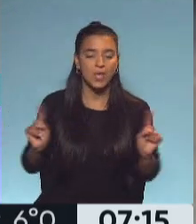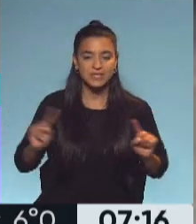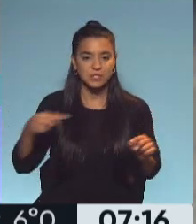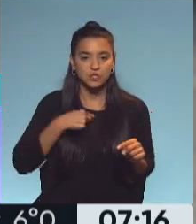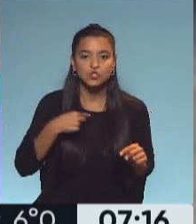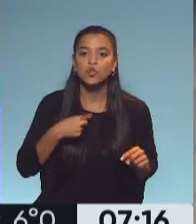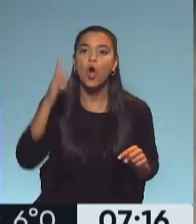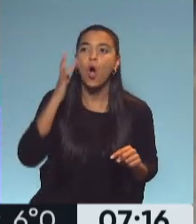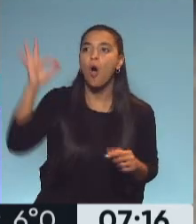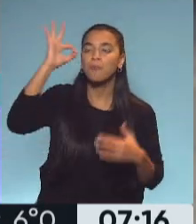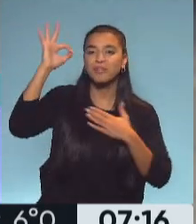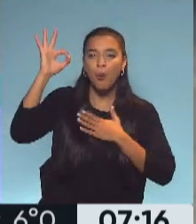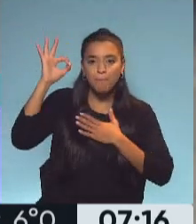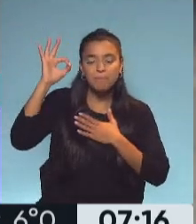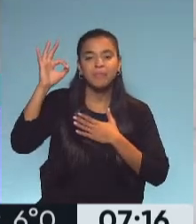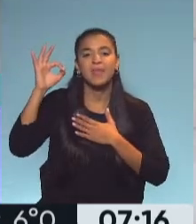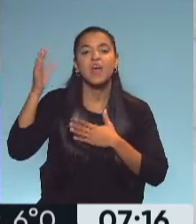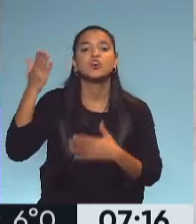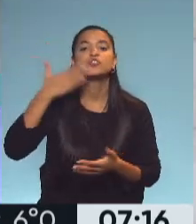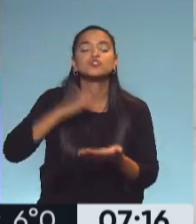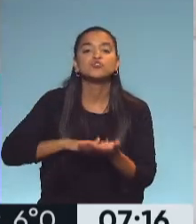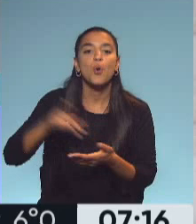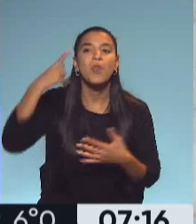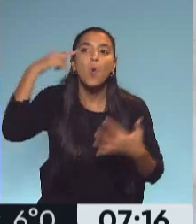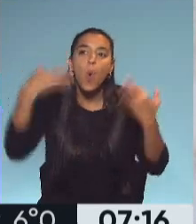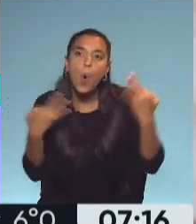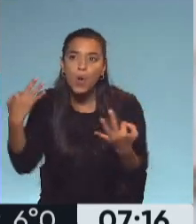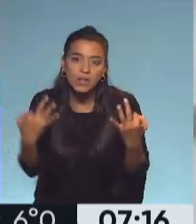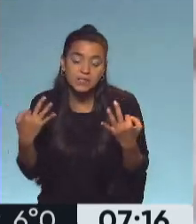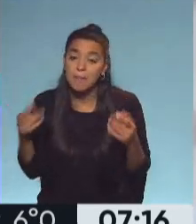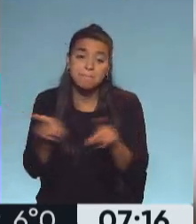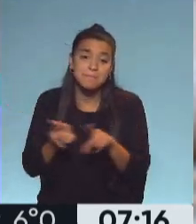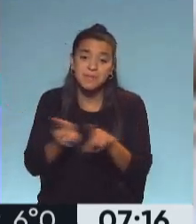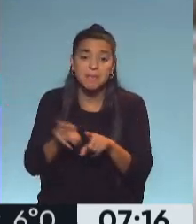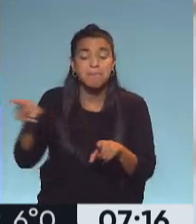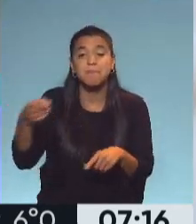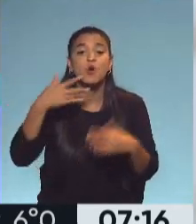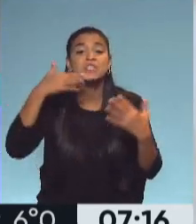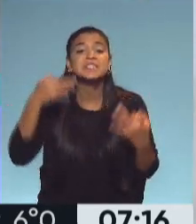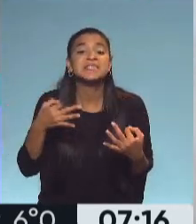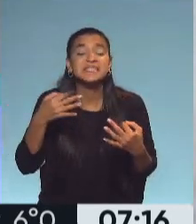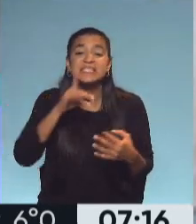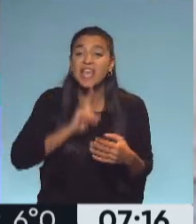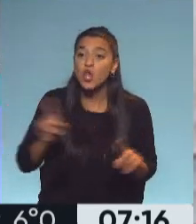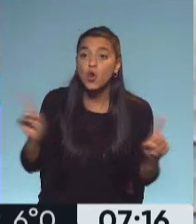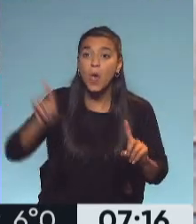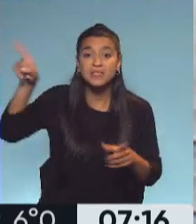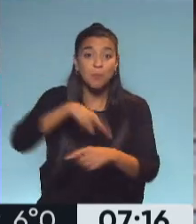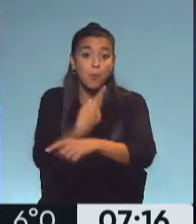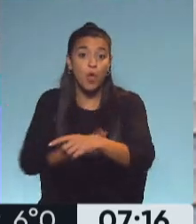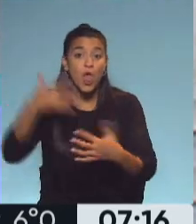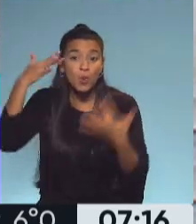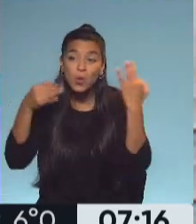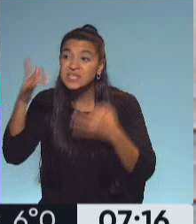emita una opinión sobre un fallo jurídico, de la misma forma que es poco serio que el Poder Judicial